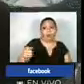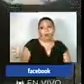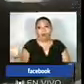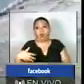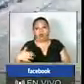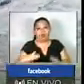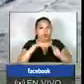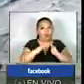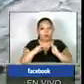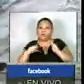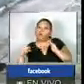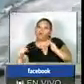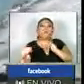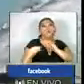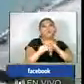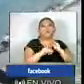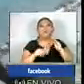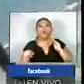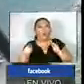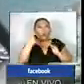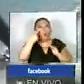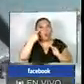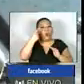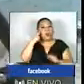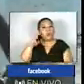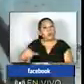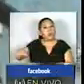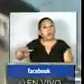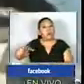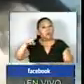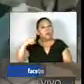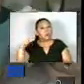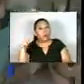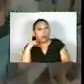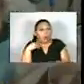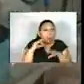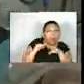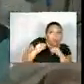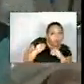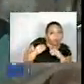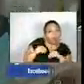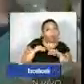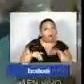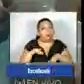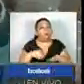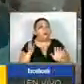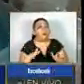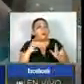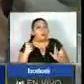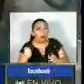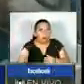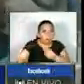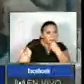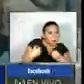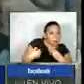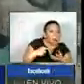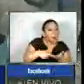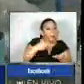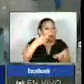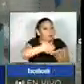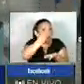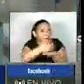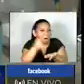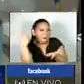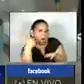esta vivienda en el municipio de Santa Tecla, muchos con temores, la desconfianza generada por golpes u otro tipo de violencia